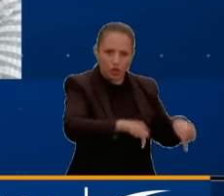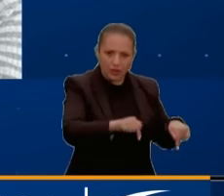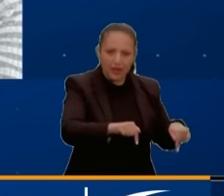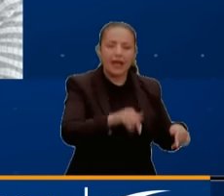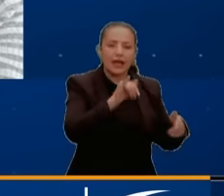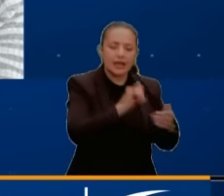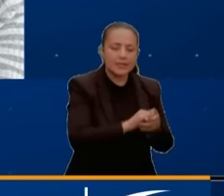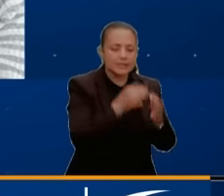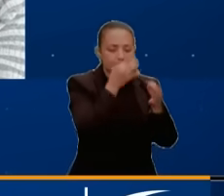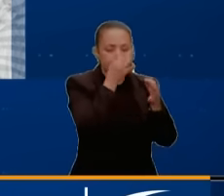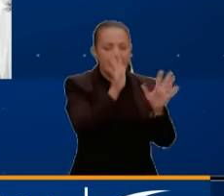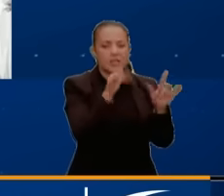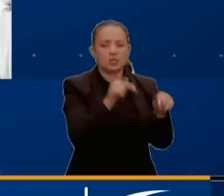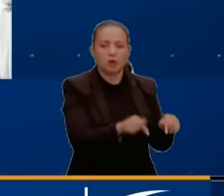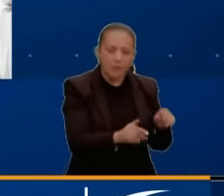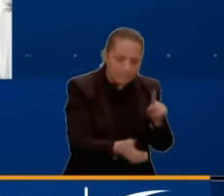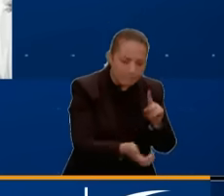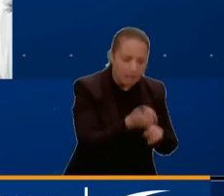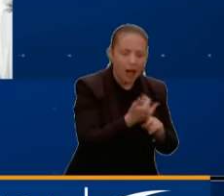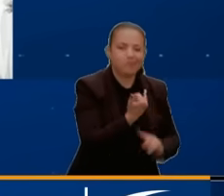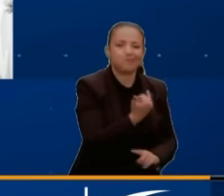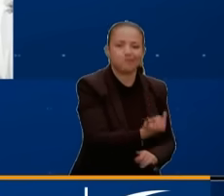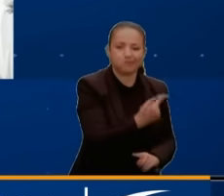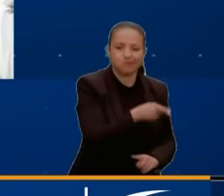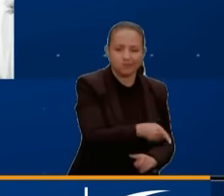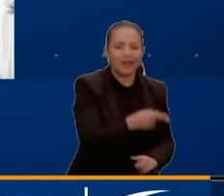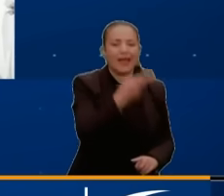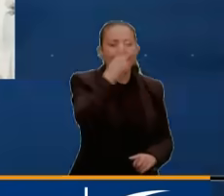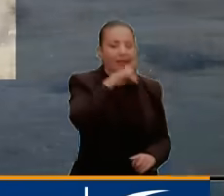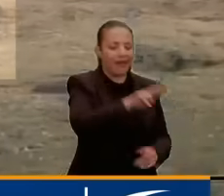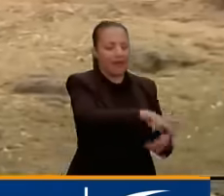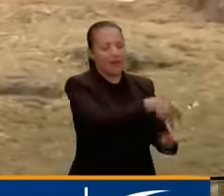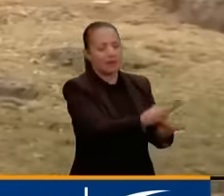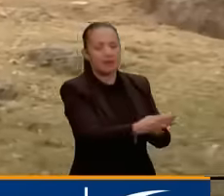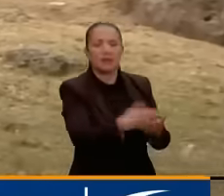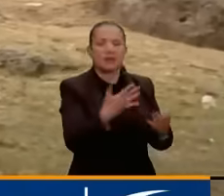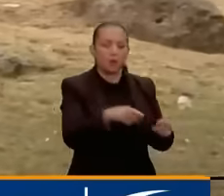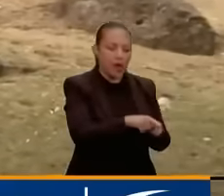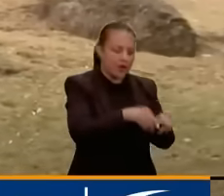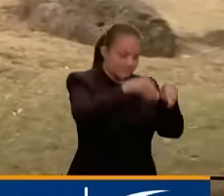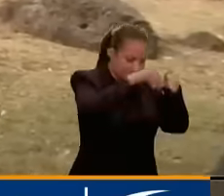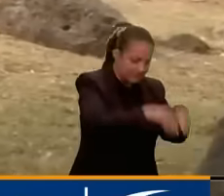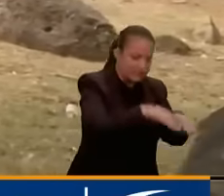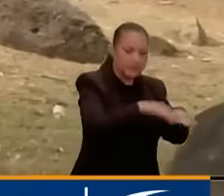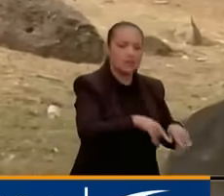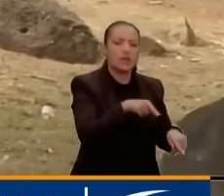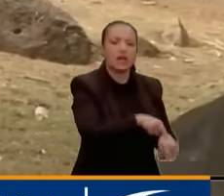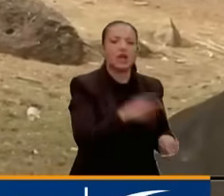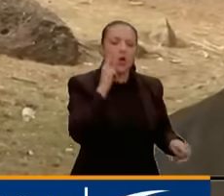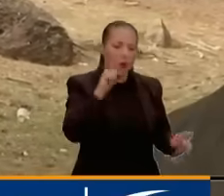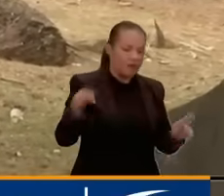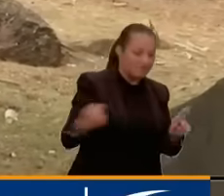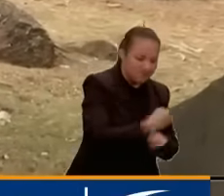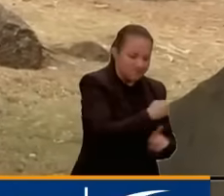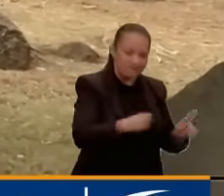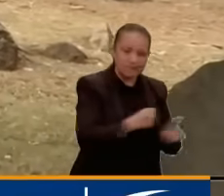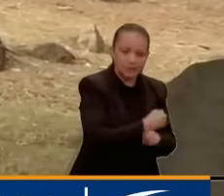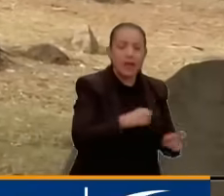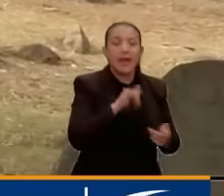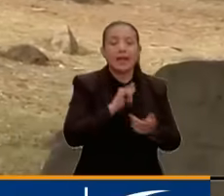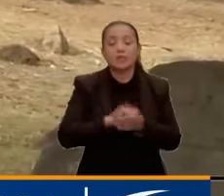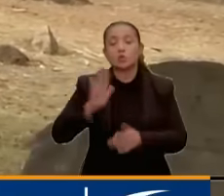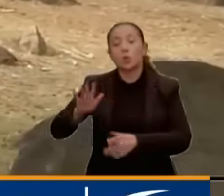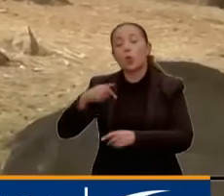donde desafortunadamente encontraron el cuerpo de su hija semienterrado y con signos de violencia. Frente a esto, las